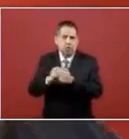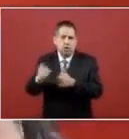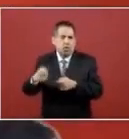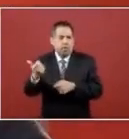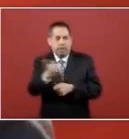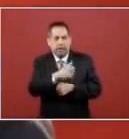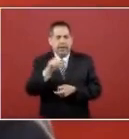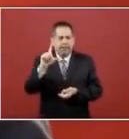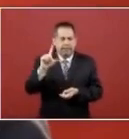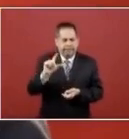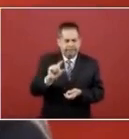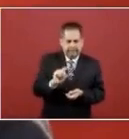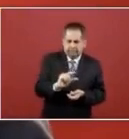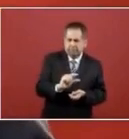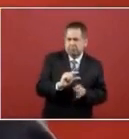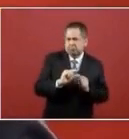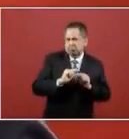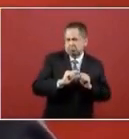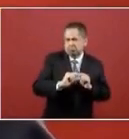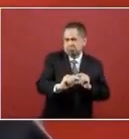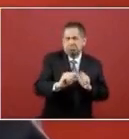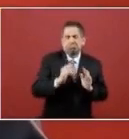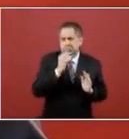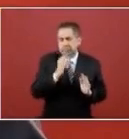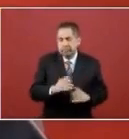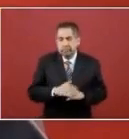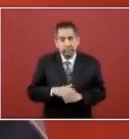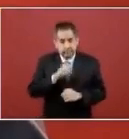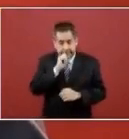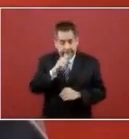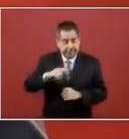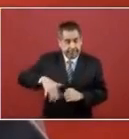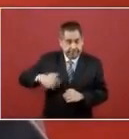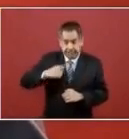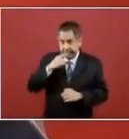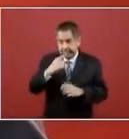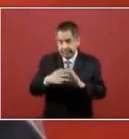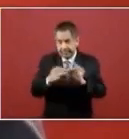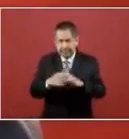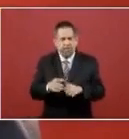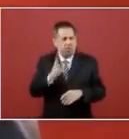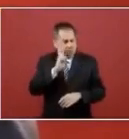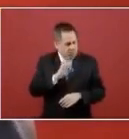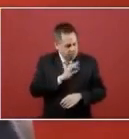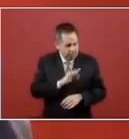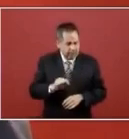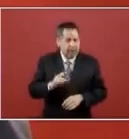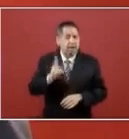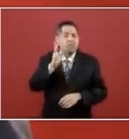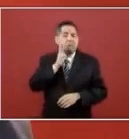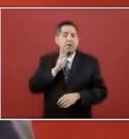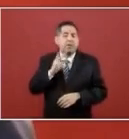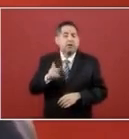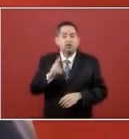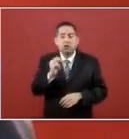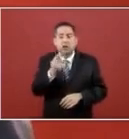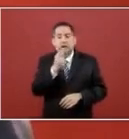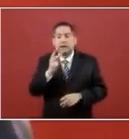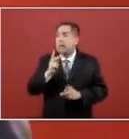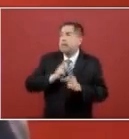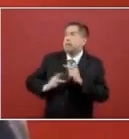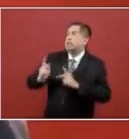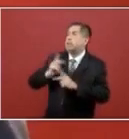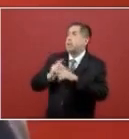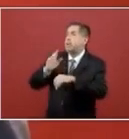largo del tiempo. Y más aún, esto, como también les decía hace un momento, va a permitir a Pemex que no necesite endeudarse, no